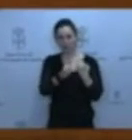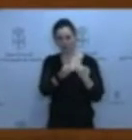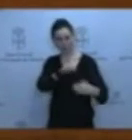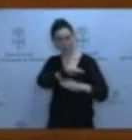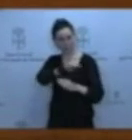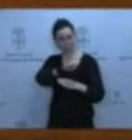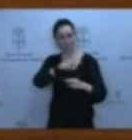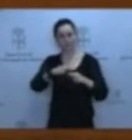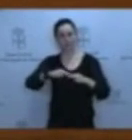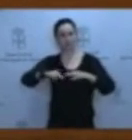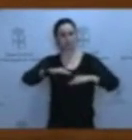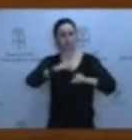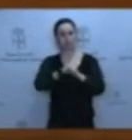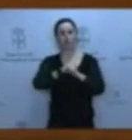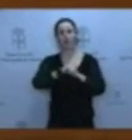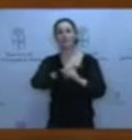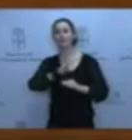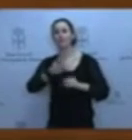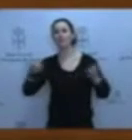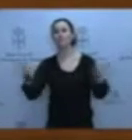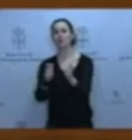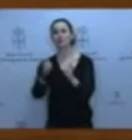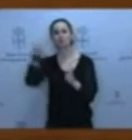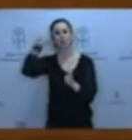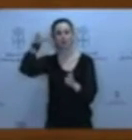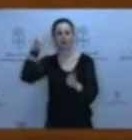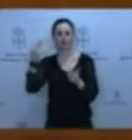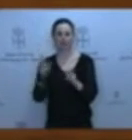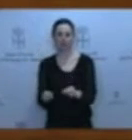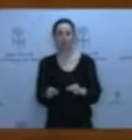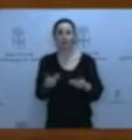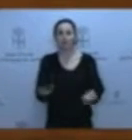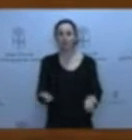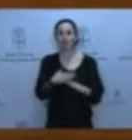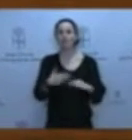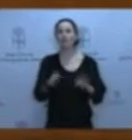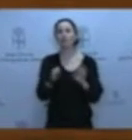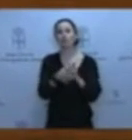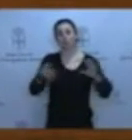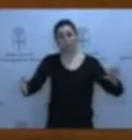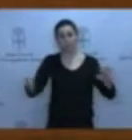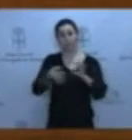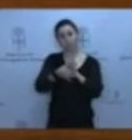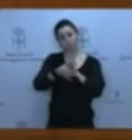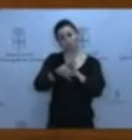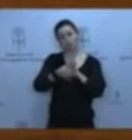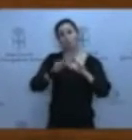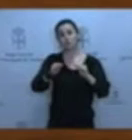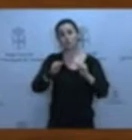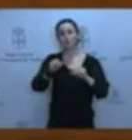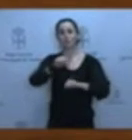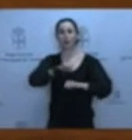final tenía un impacto sobre la tasa de suicidio, ¿no? La relación con el desempleo se ha visto también en el Reino Unido, con diversos